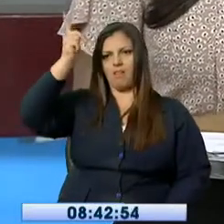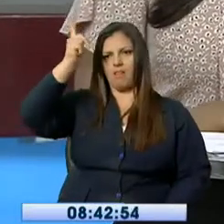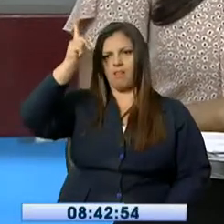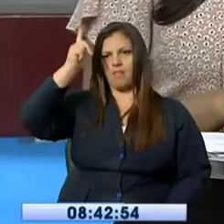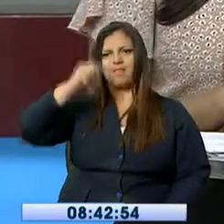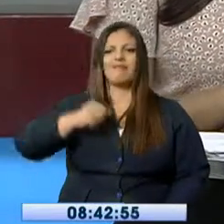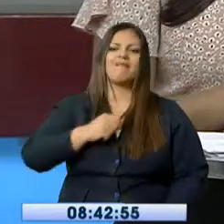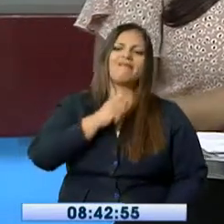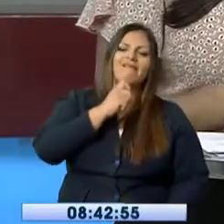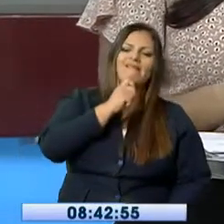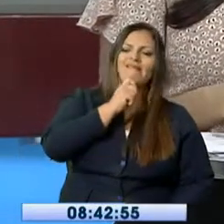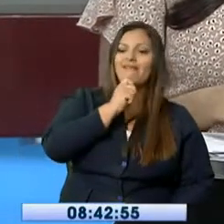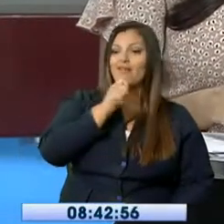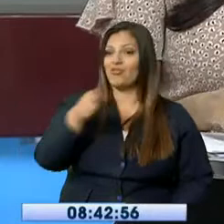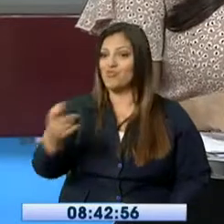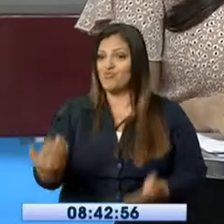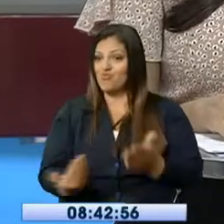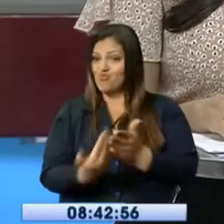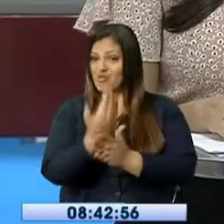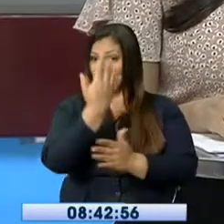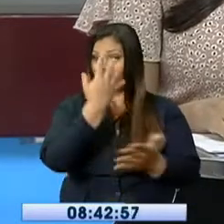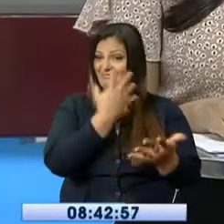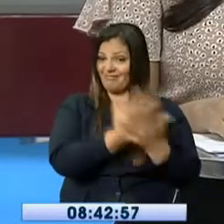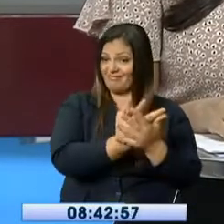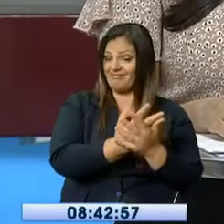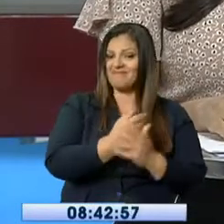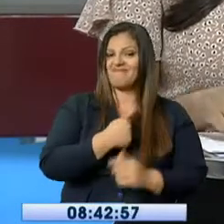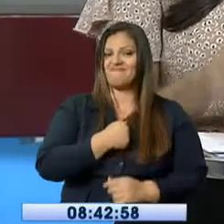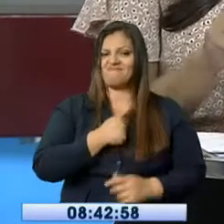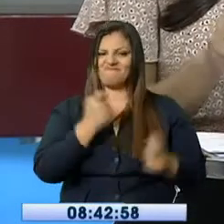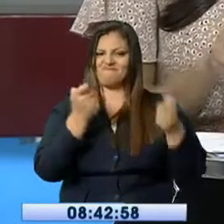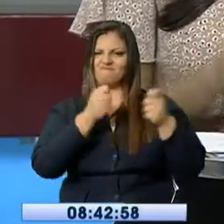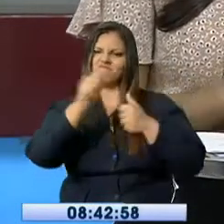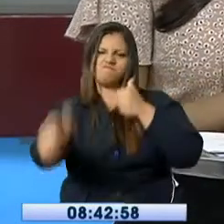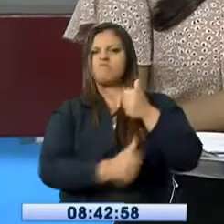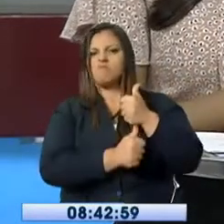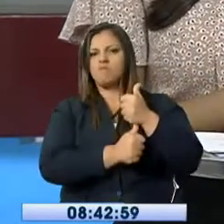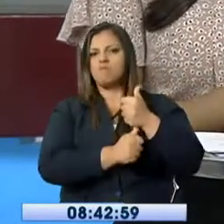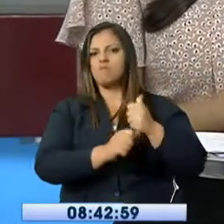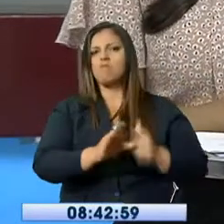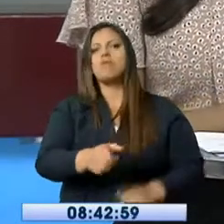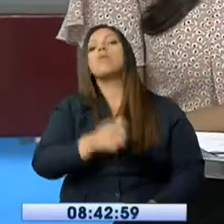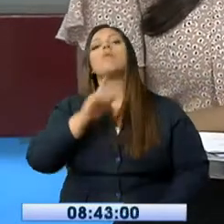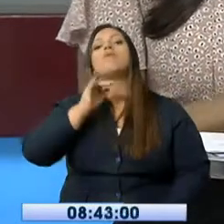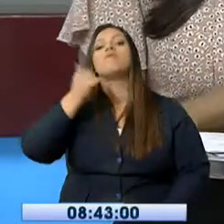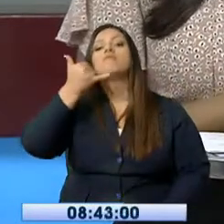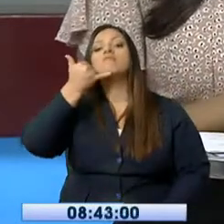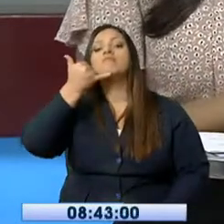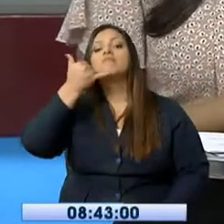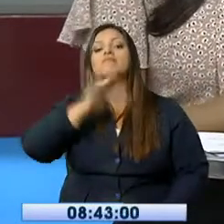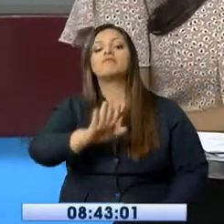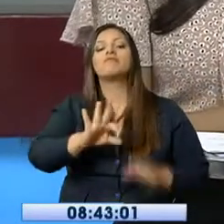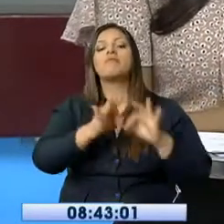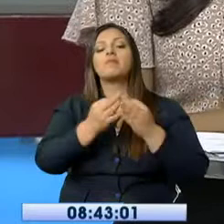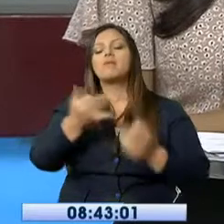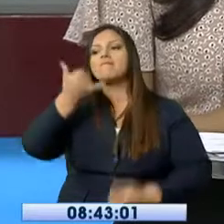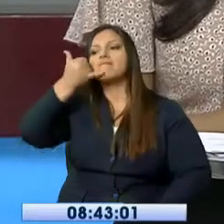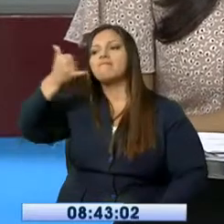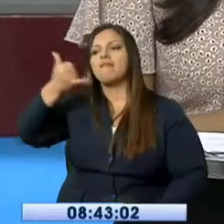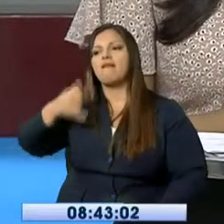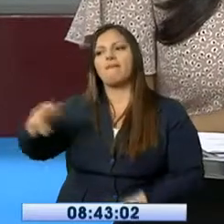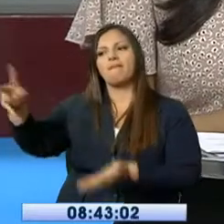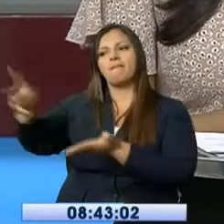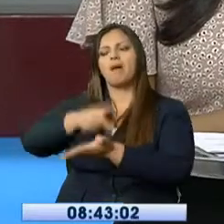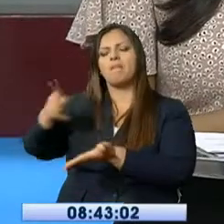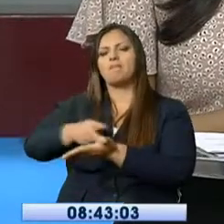La viceministra de Justicia, Carla Benítez, informó que del tema, tras un operativo ejecutado dentro del Centro